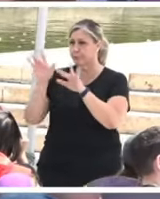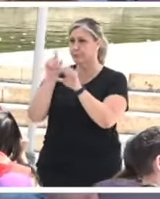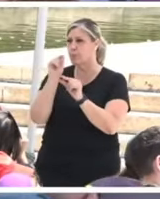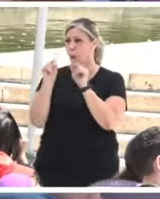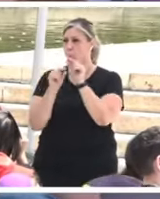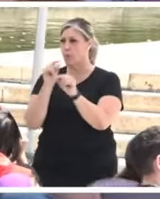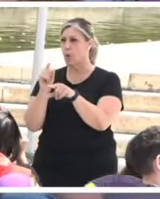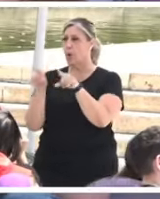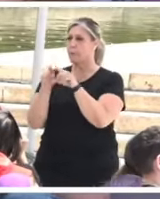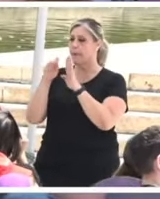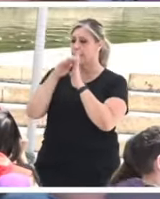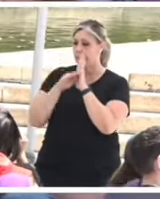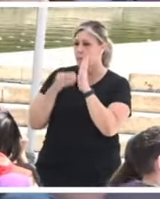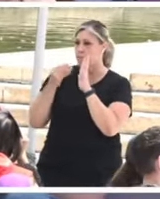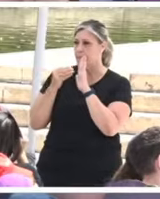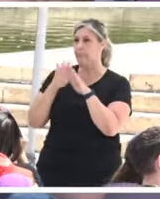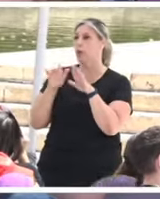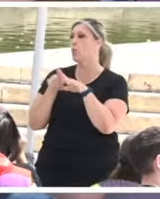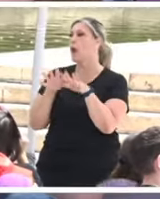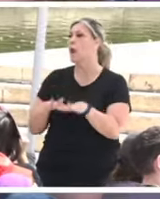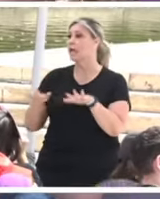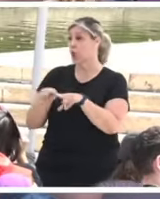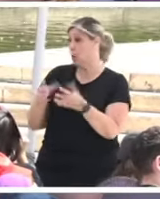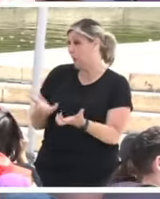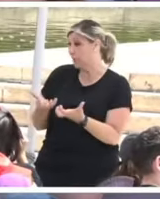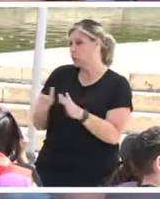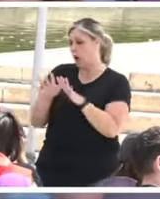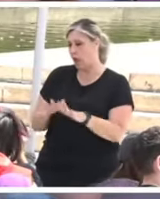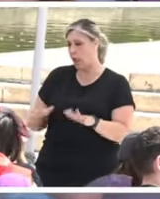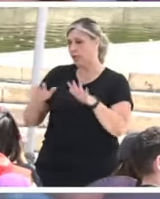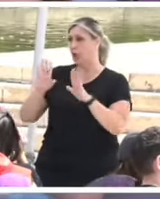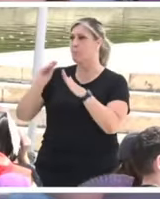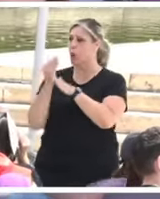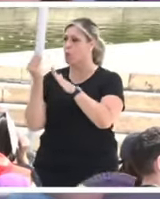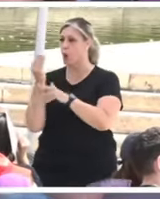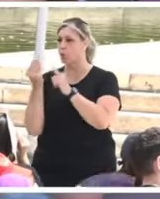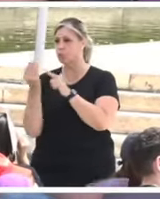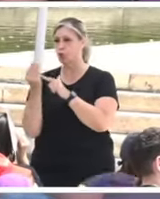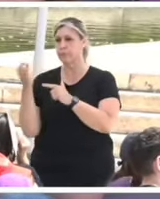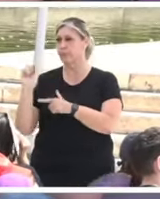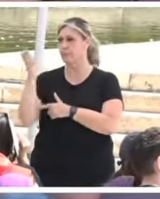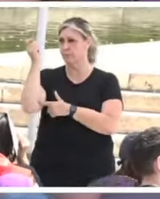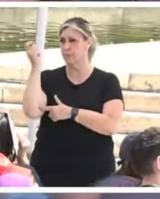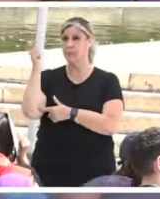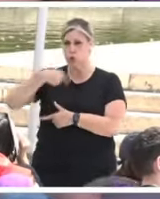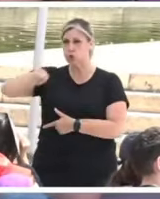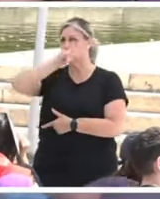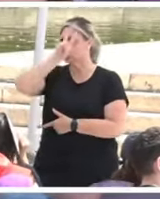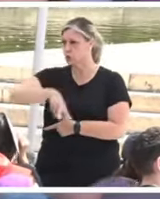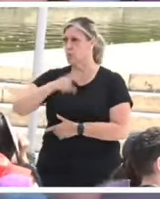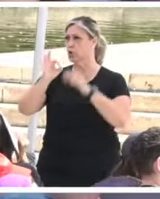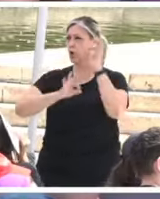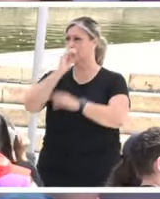condimentos. Elaboración lenta, es verdad, pero el producto es invencible. Y eso somos, las